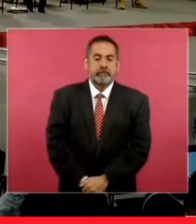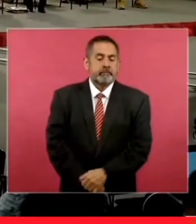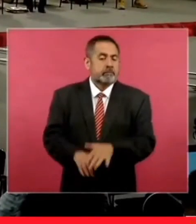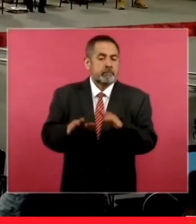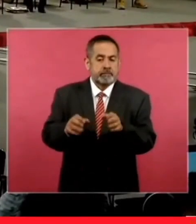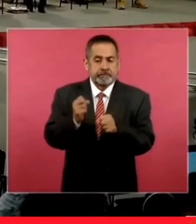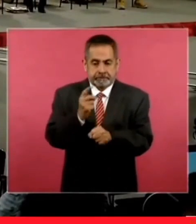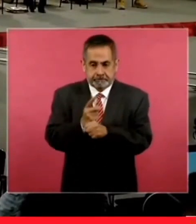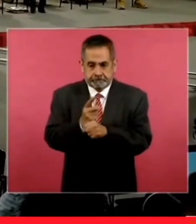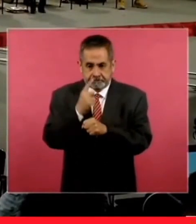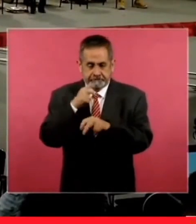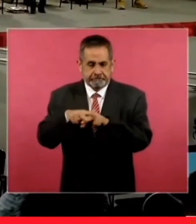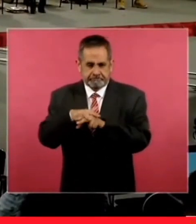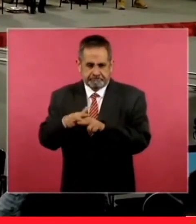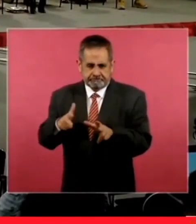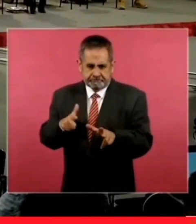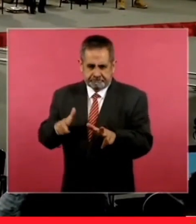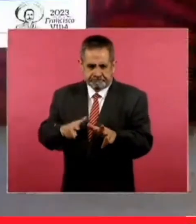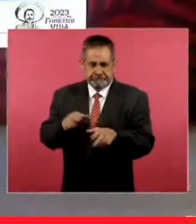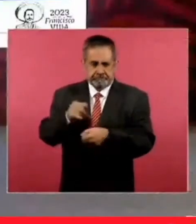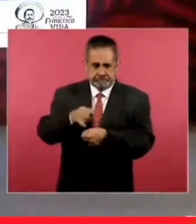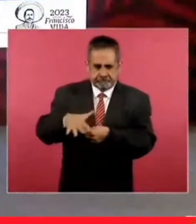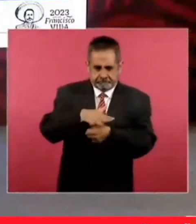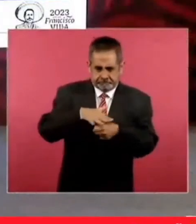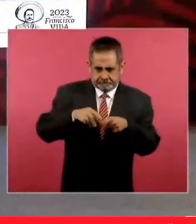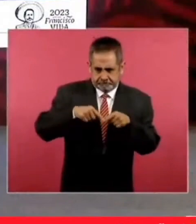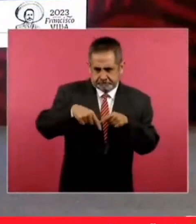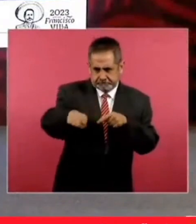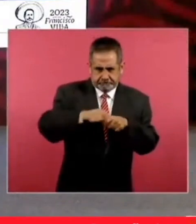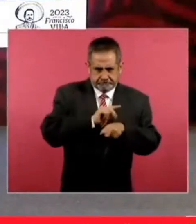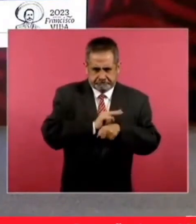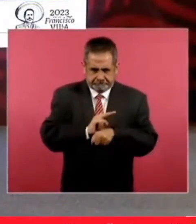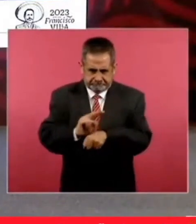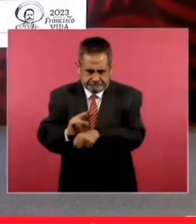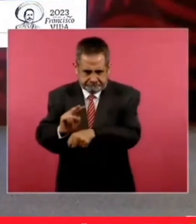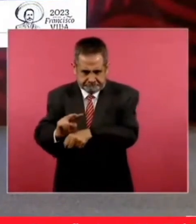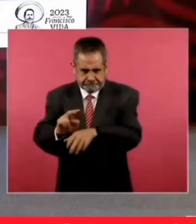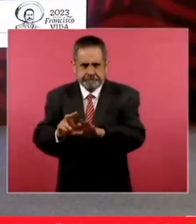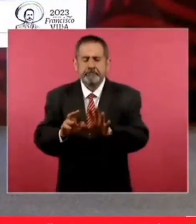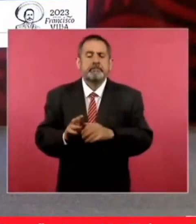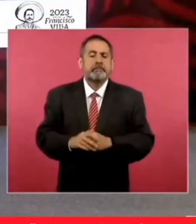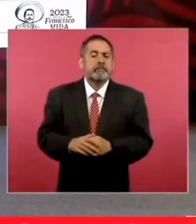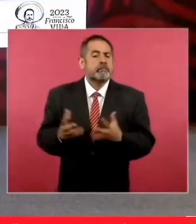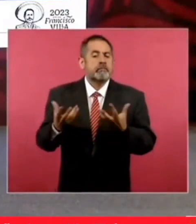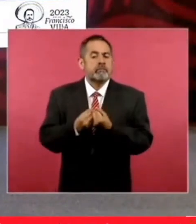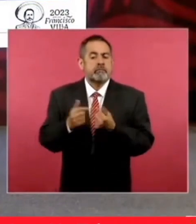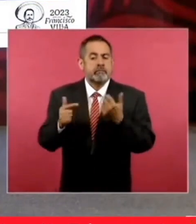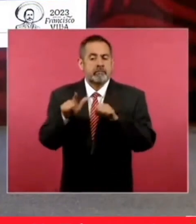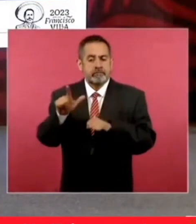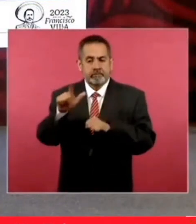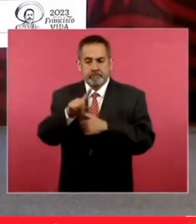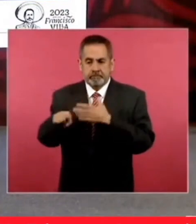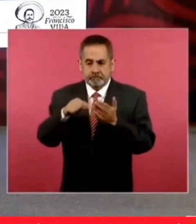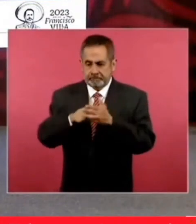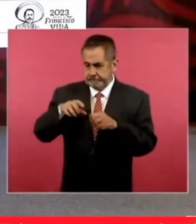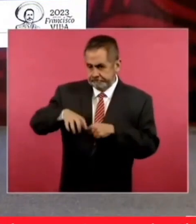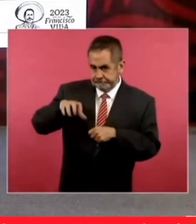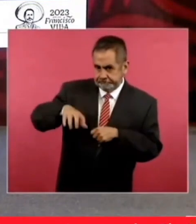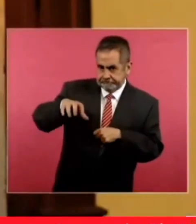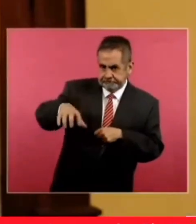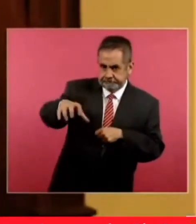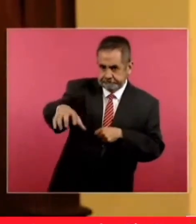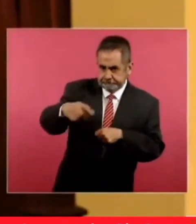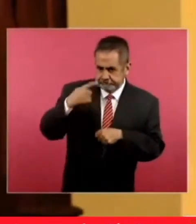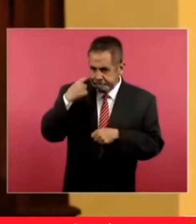seguridad al Ferrocarril interoceánico del istmo de Tehuantepec a través de diecisiete bases de operaciones y